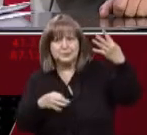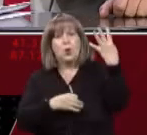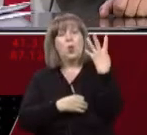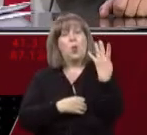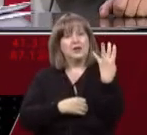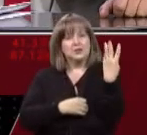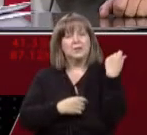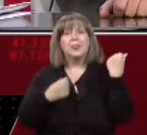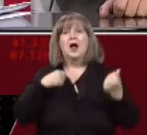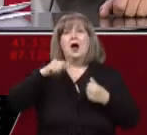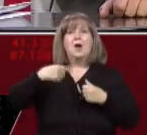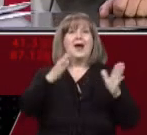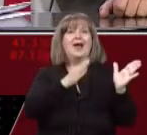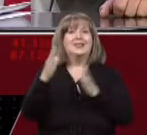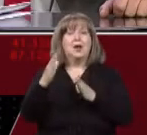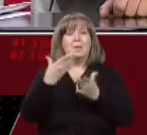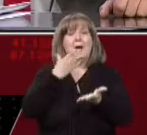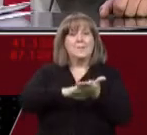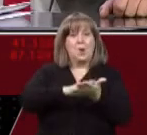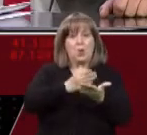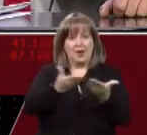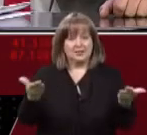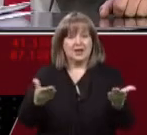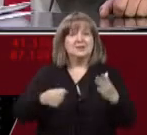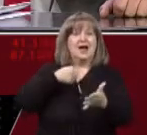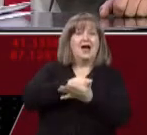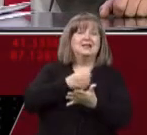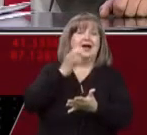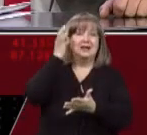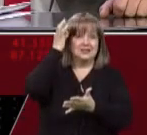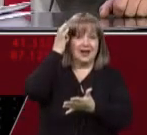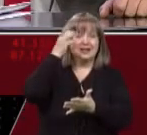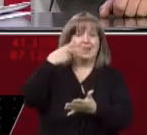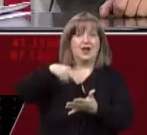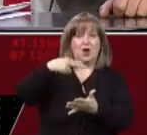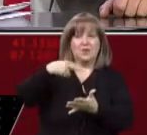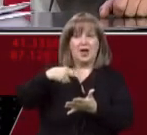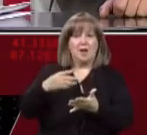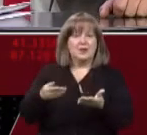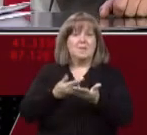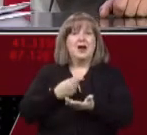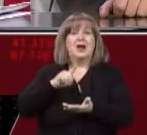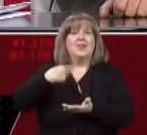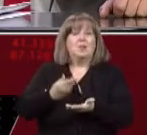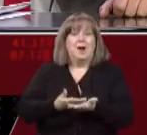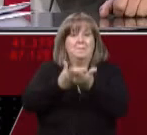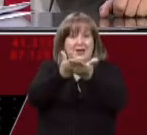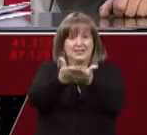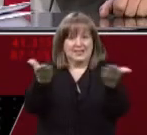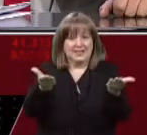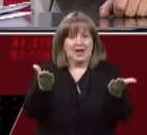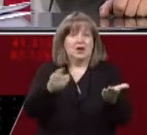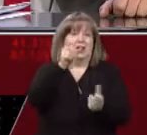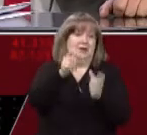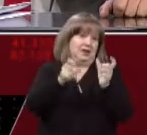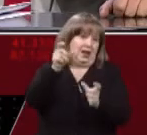ahora en la etapa de propuestas y pretendemos el 30 de noviembre tener cerrado el documento final para poder presentarlo a los